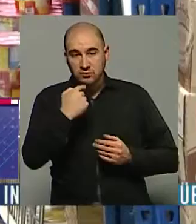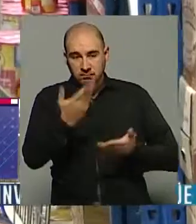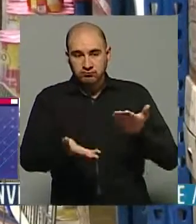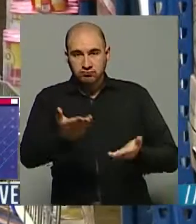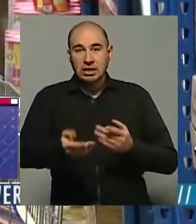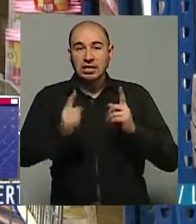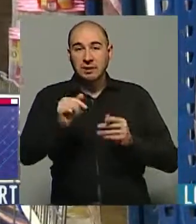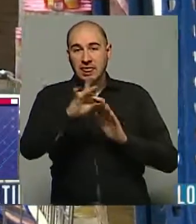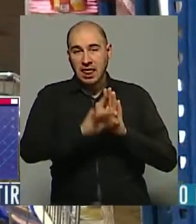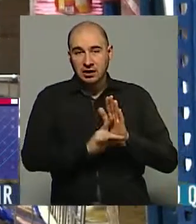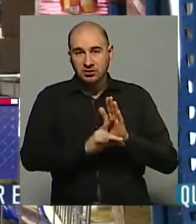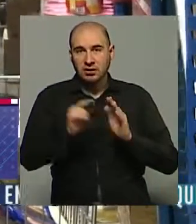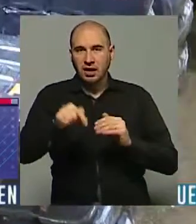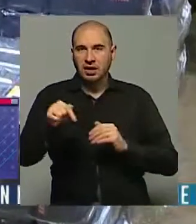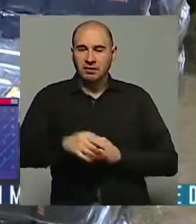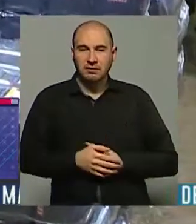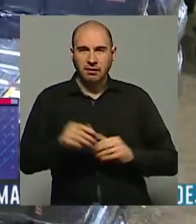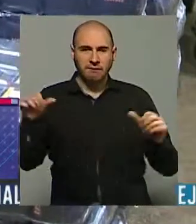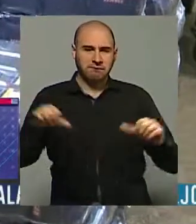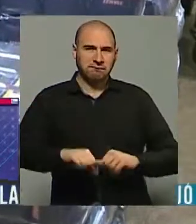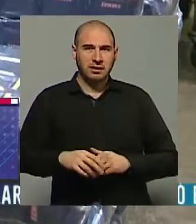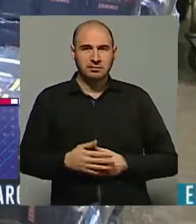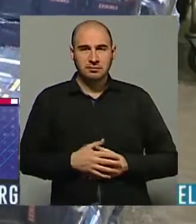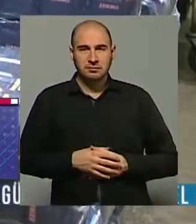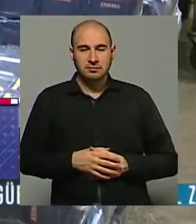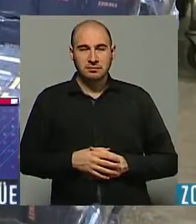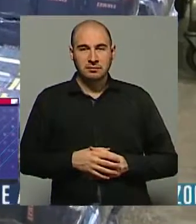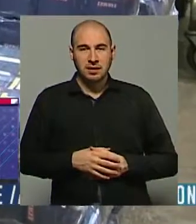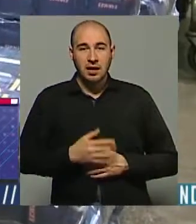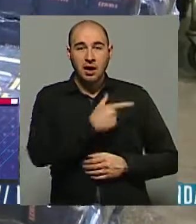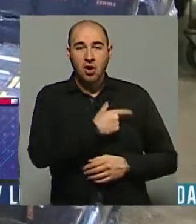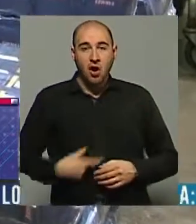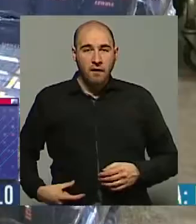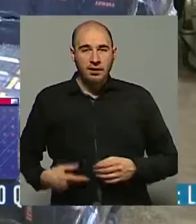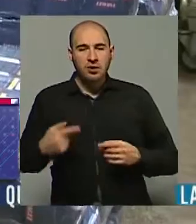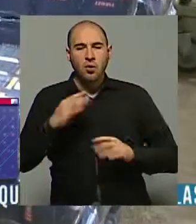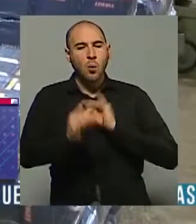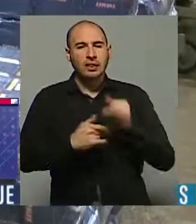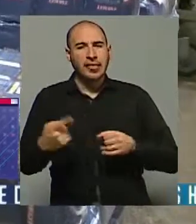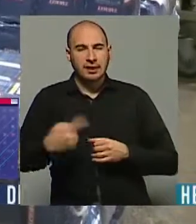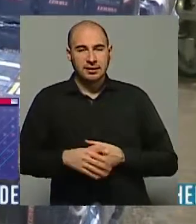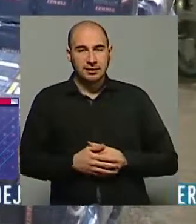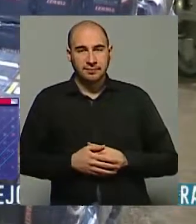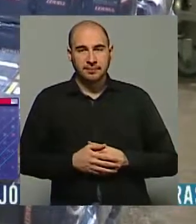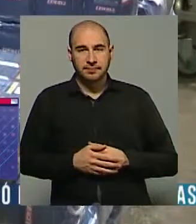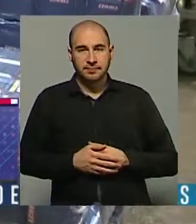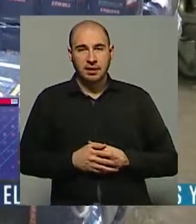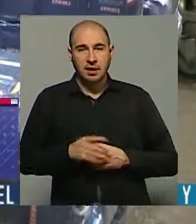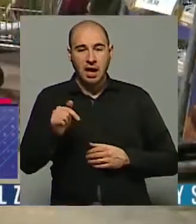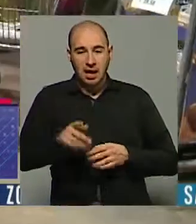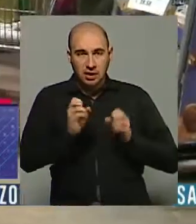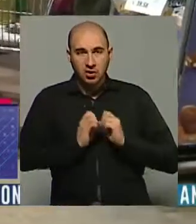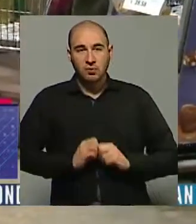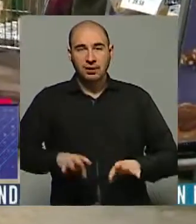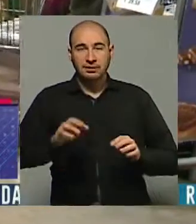también los datos no son para nada beneficiosos. El gobierno lo que plantea es que recién a partir de la puesta en